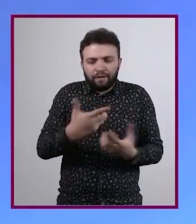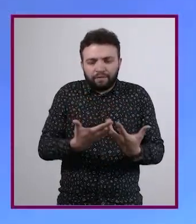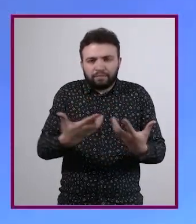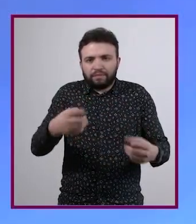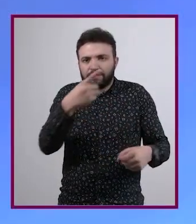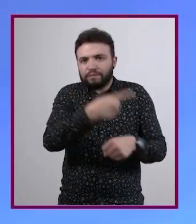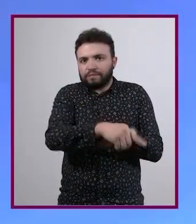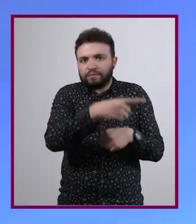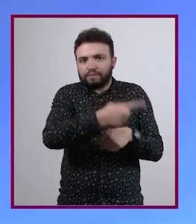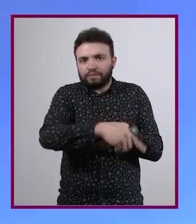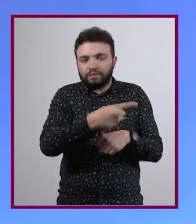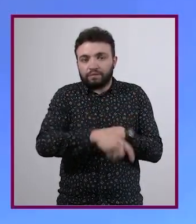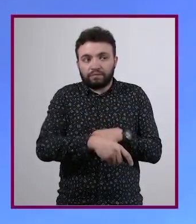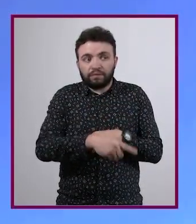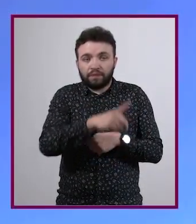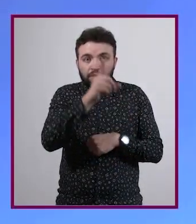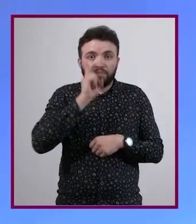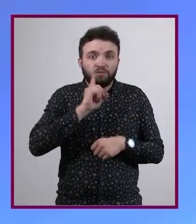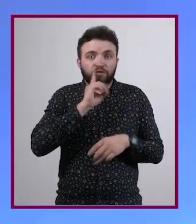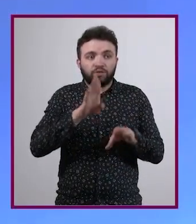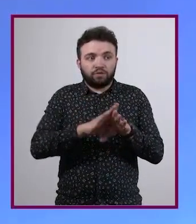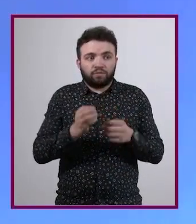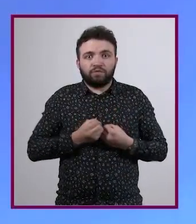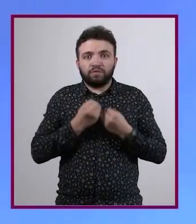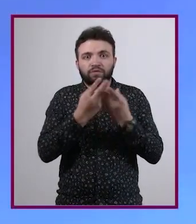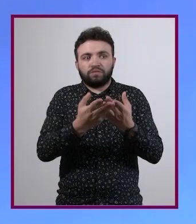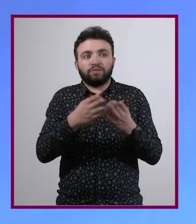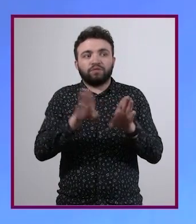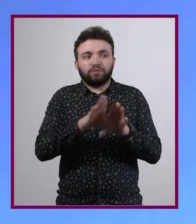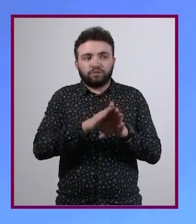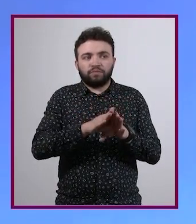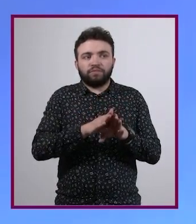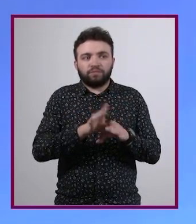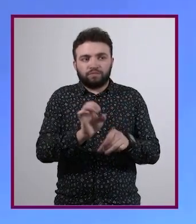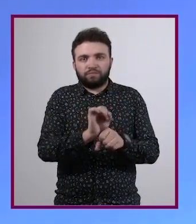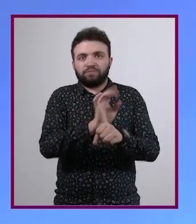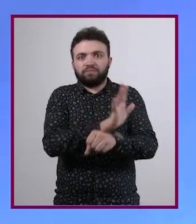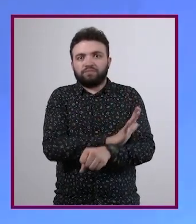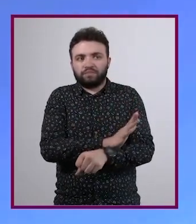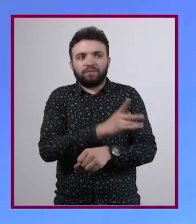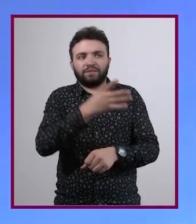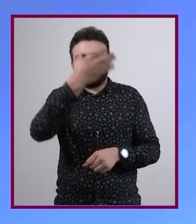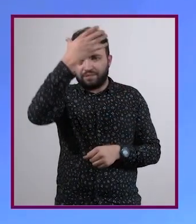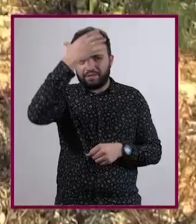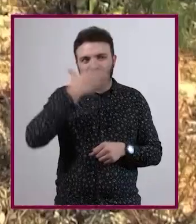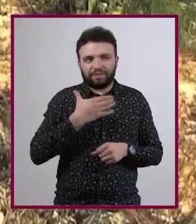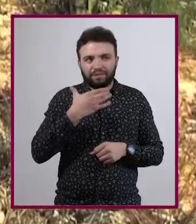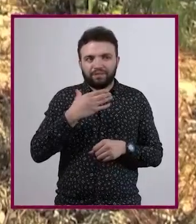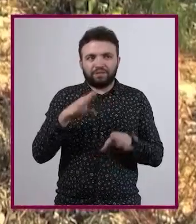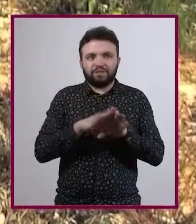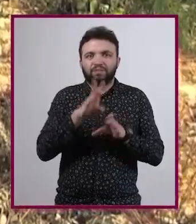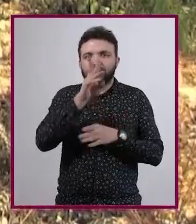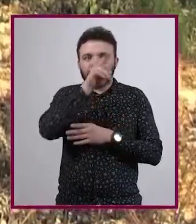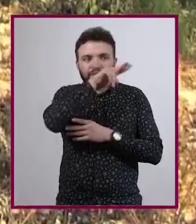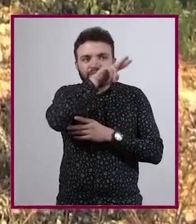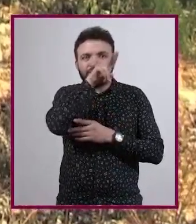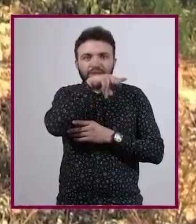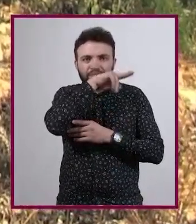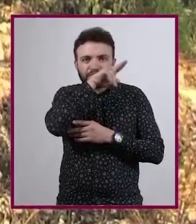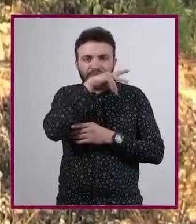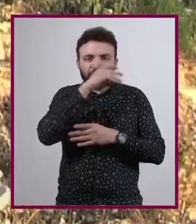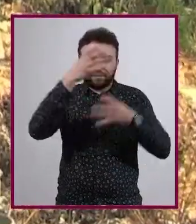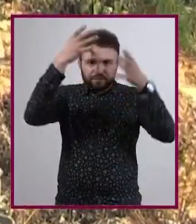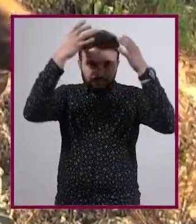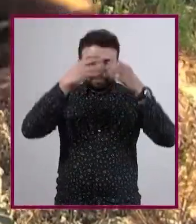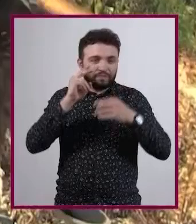Ella inspiró uno de los personajes de Resiliencia Tlacuache, que aparece con una máscara, con unas serpientes cruzadas en la cabeza, y